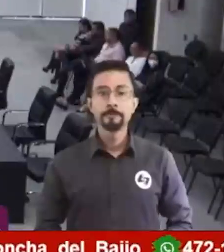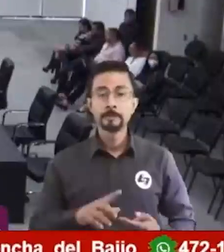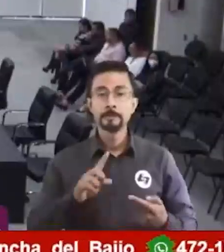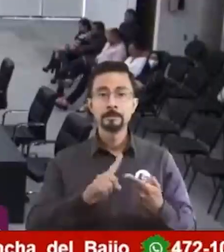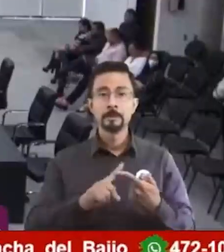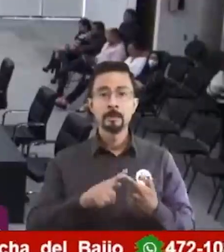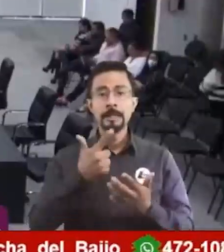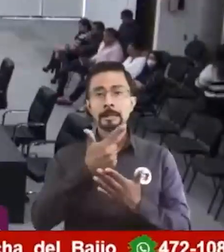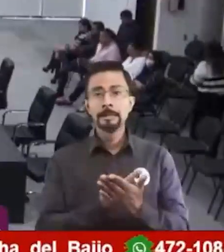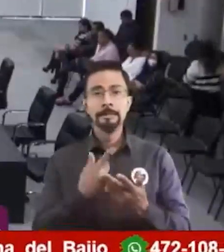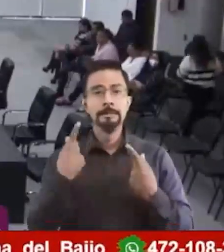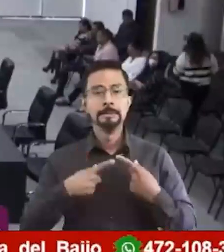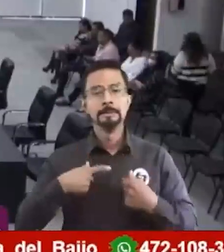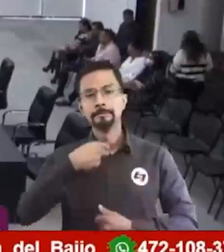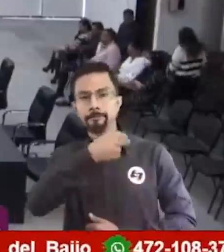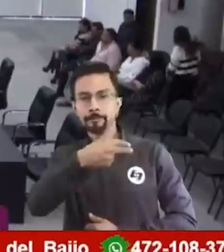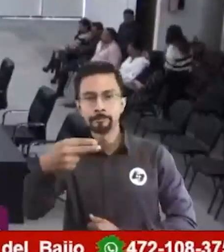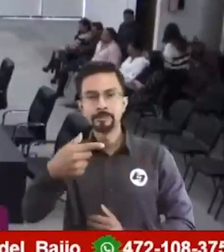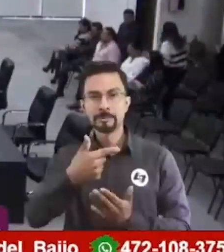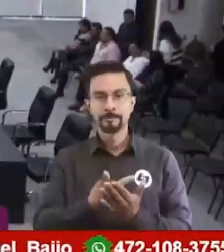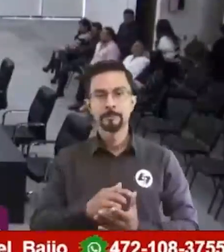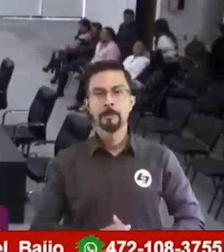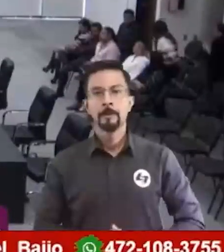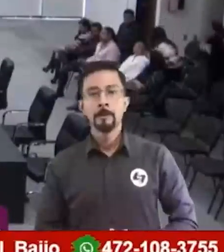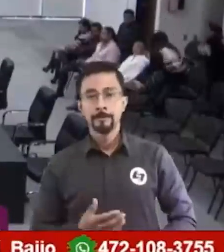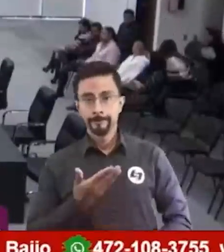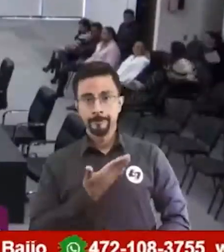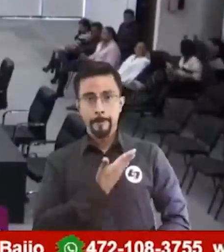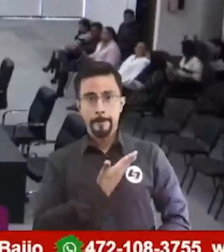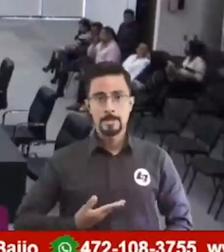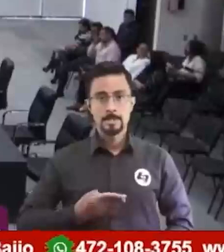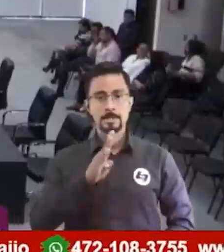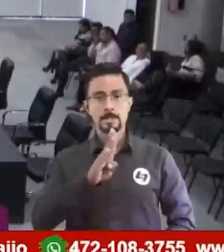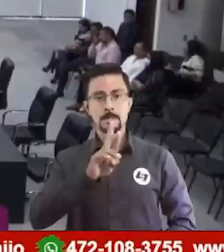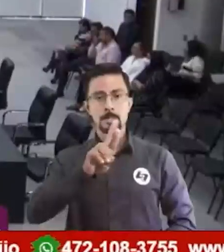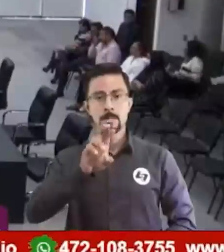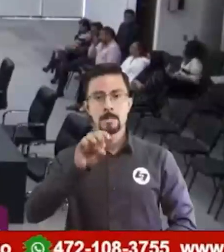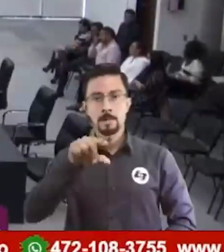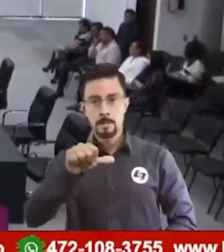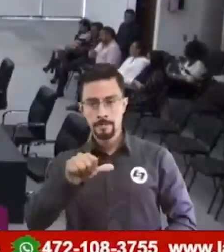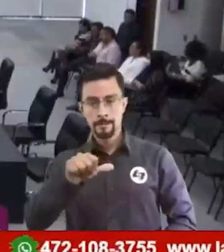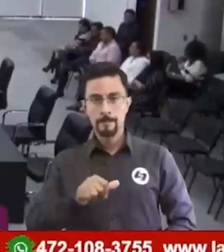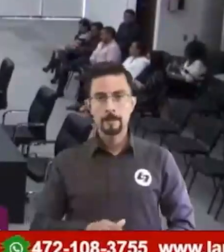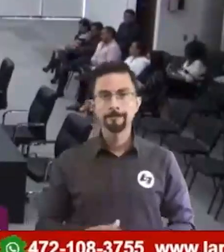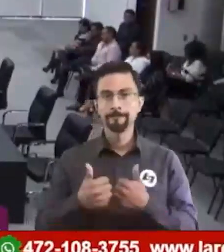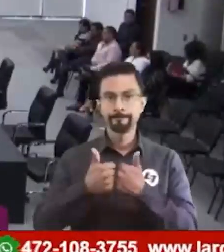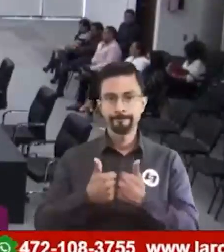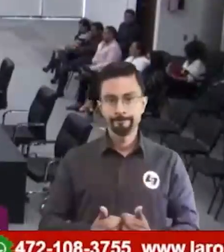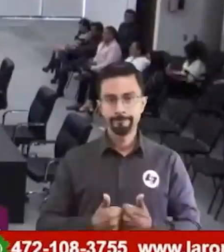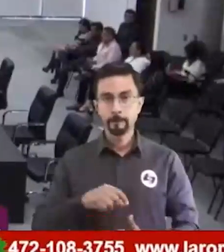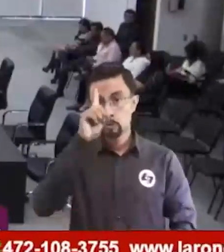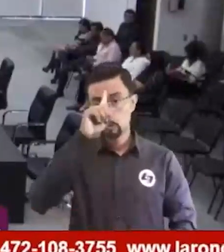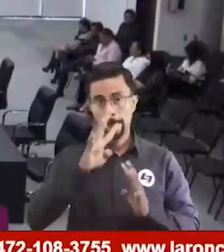órgano regional distrital y municipal Gustavo Hernández Martínez comisión contra la violencia política de las mujeres María